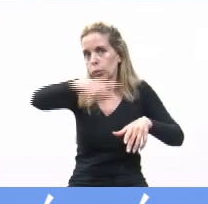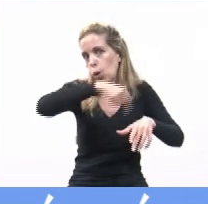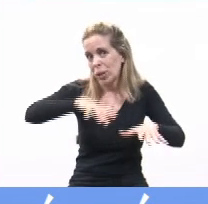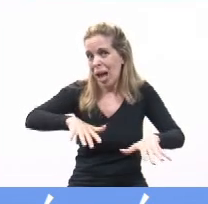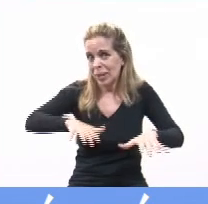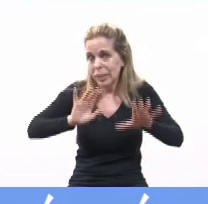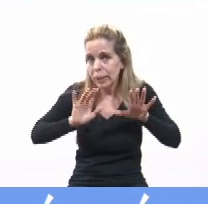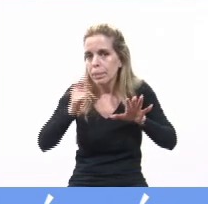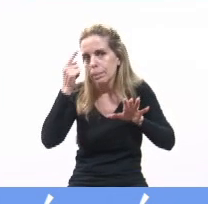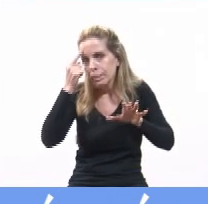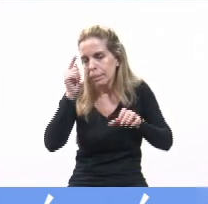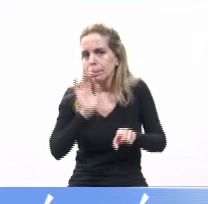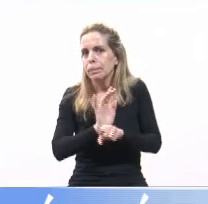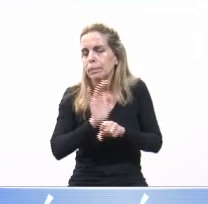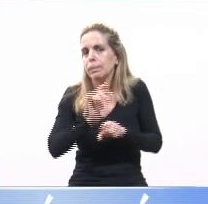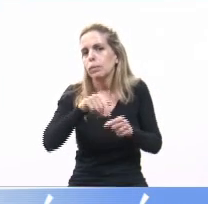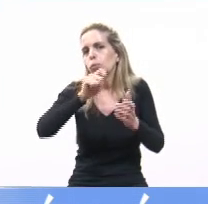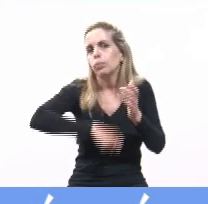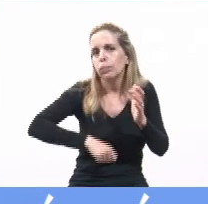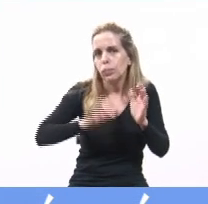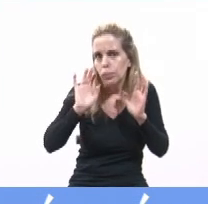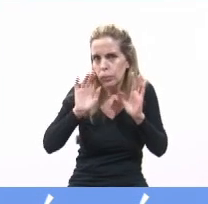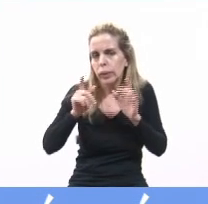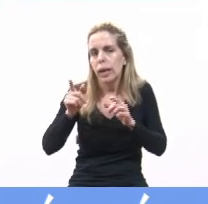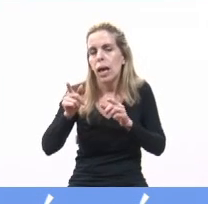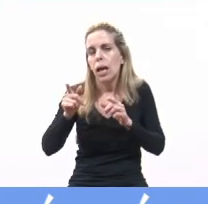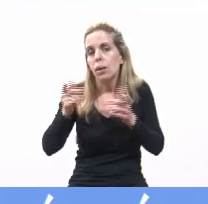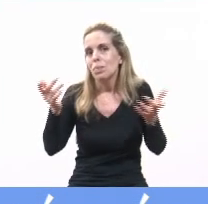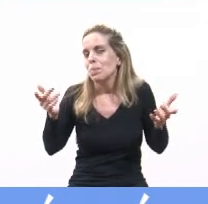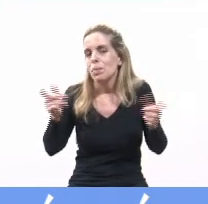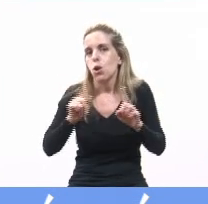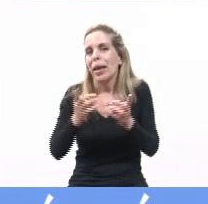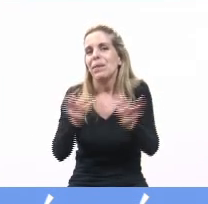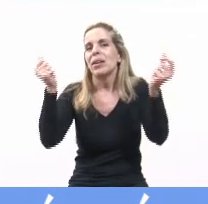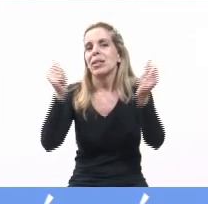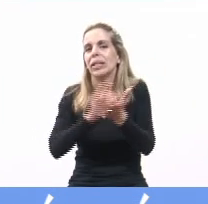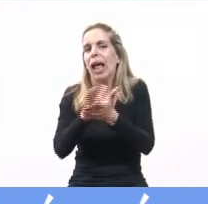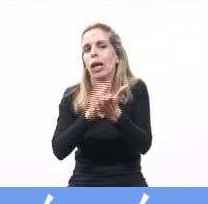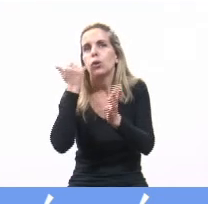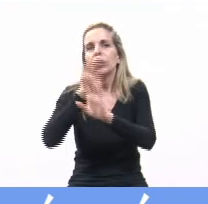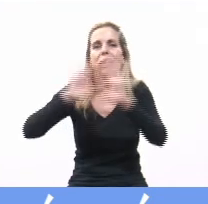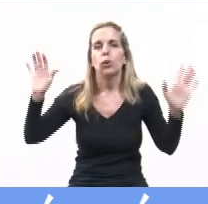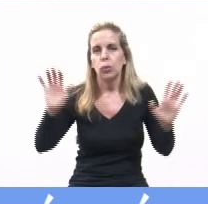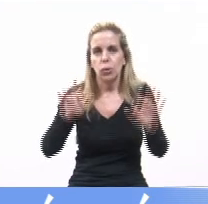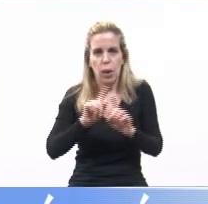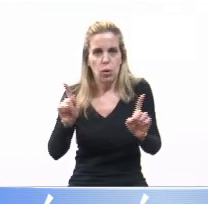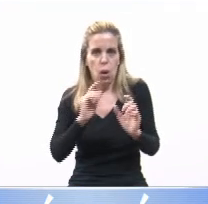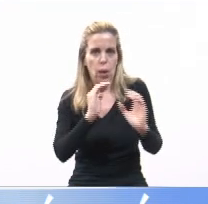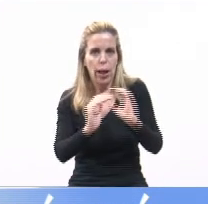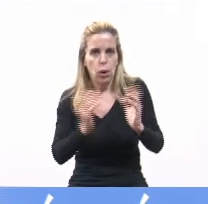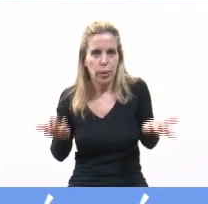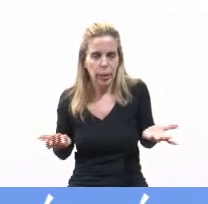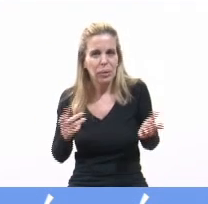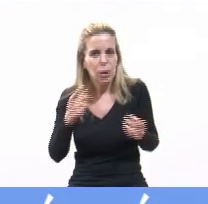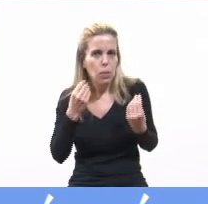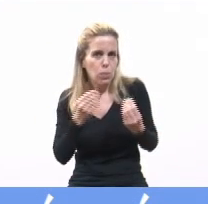y que con un pequeño parche, valioso por supuesto, no terminamos con el problema generado por la